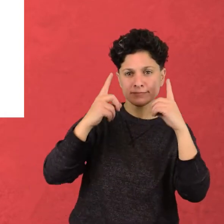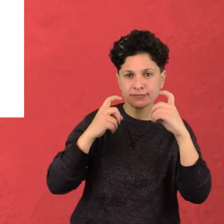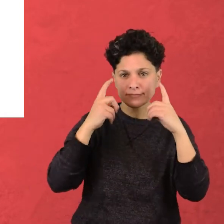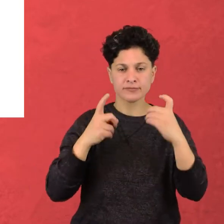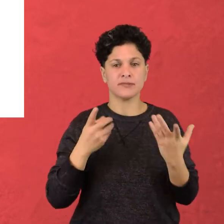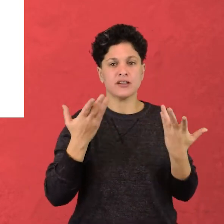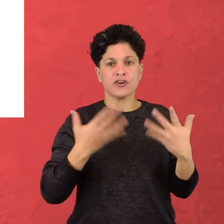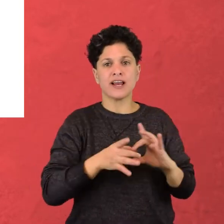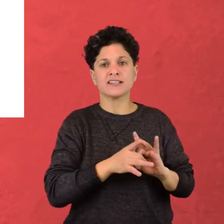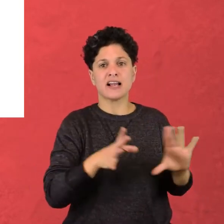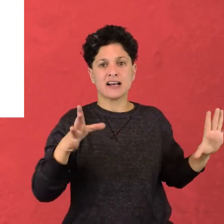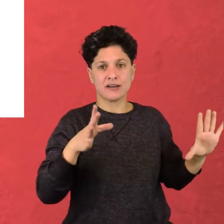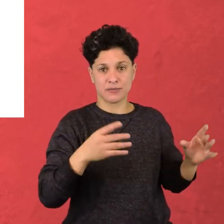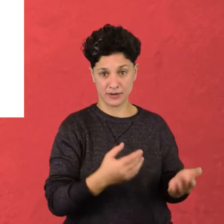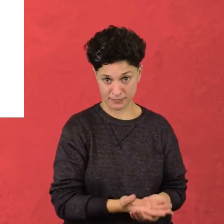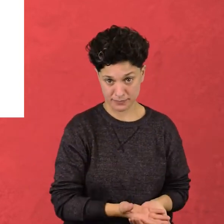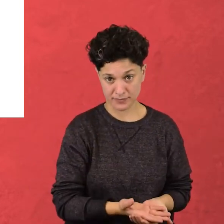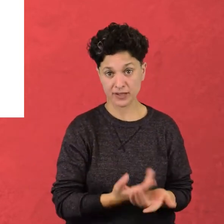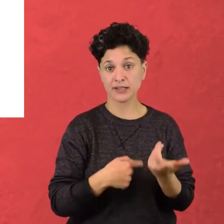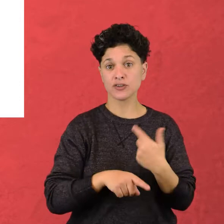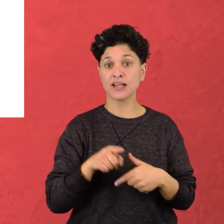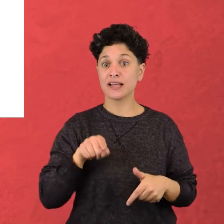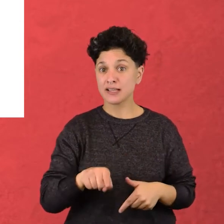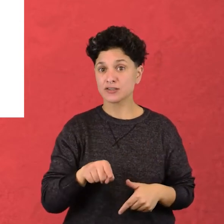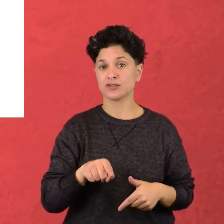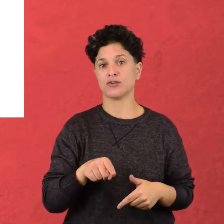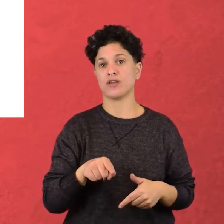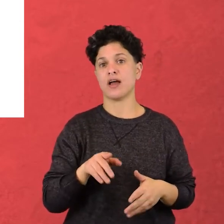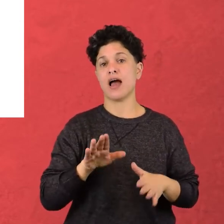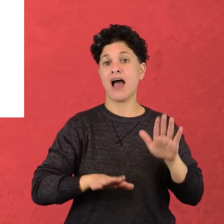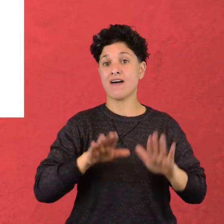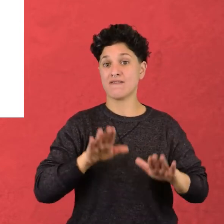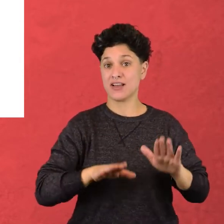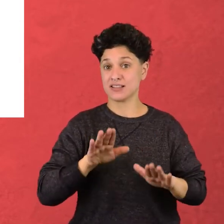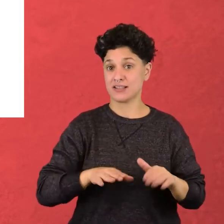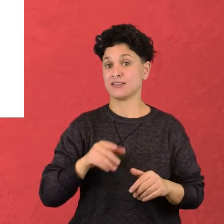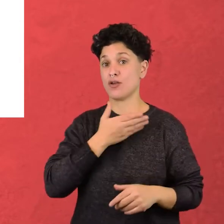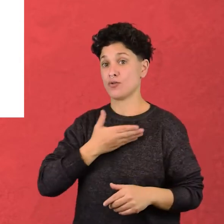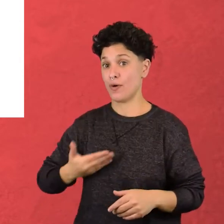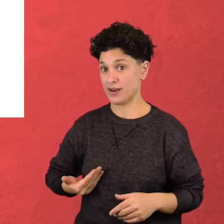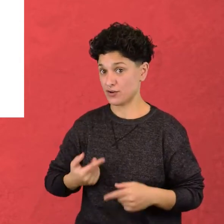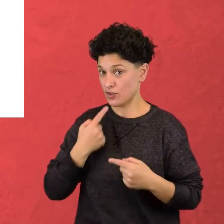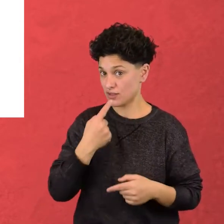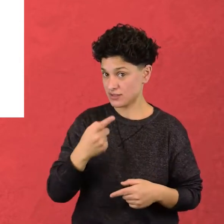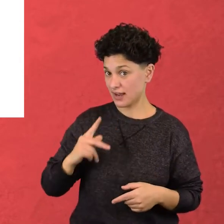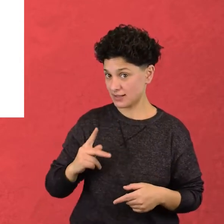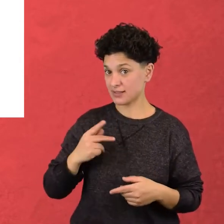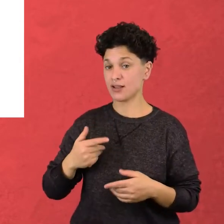de pensar, de cuestionar y efectivamente de ser libres. Además dice, después